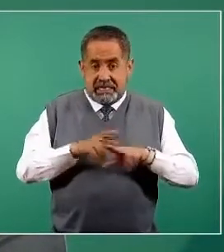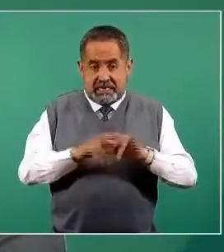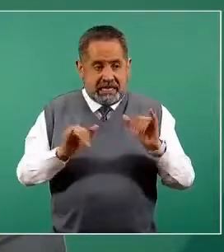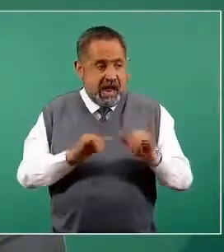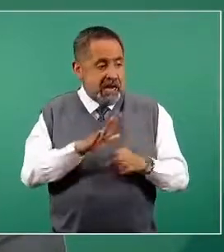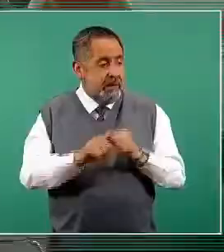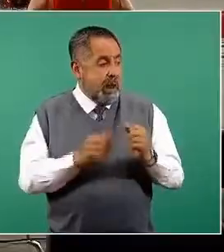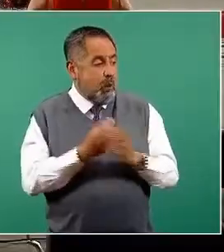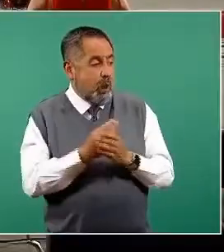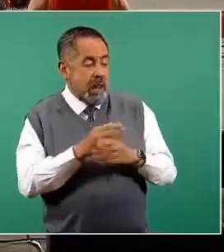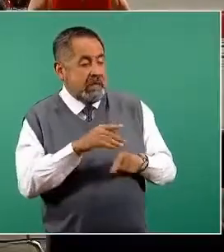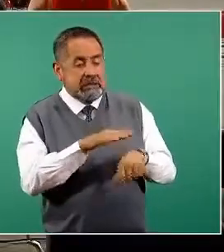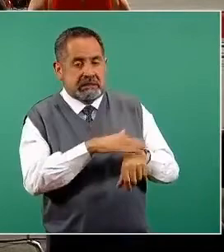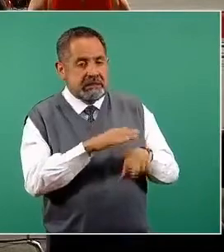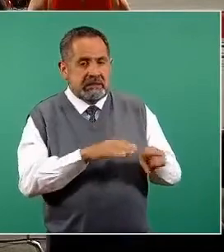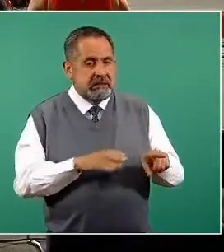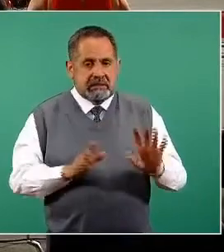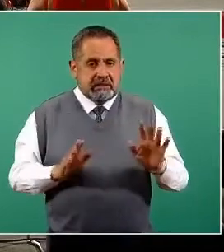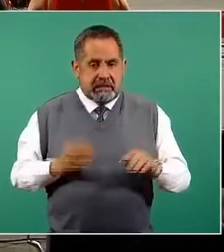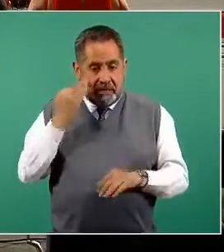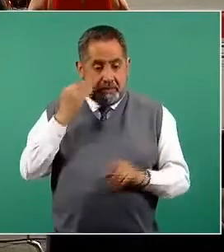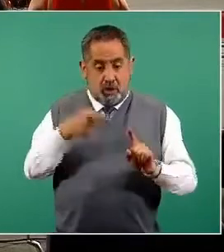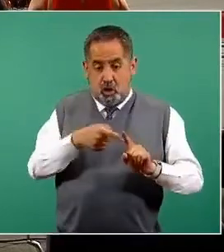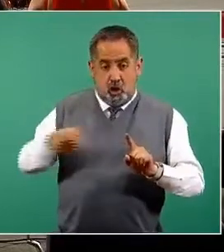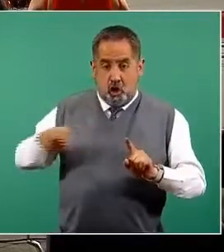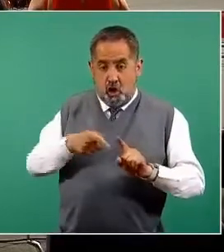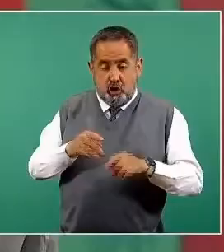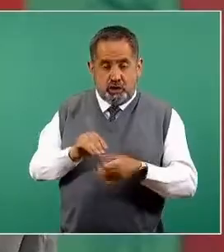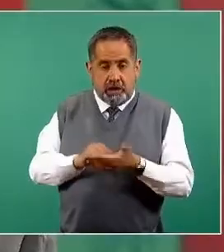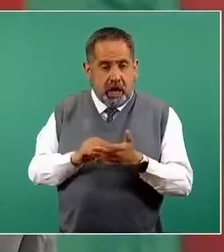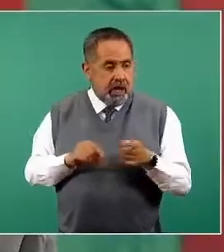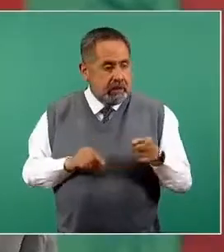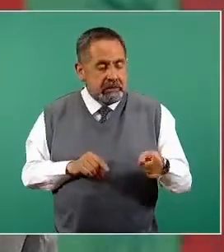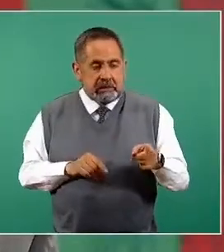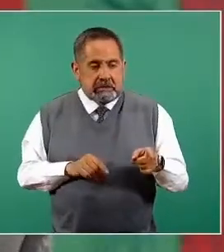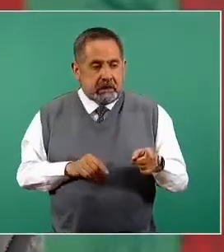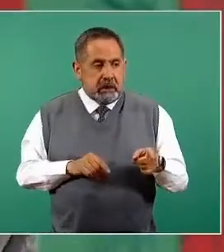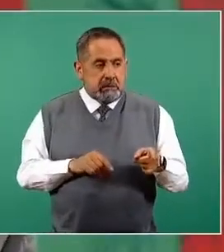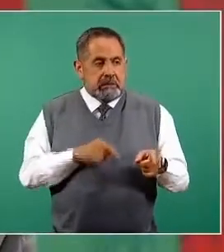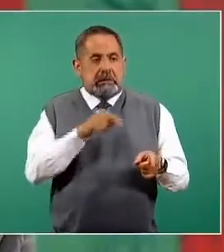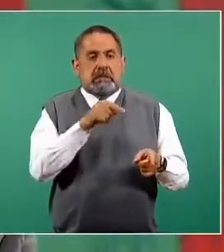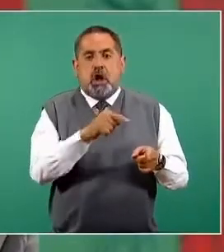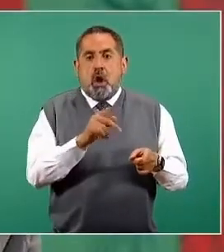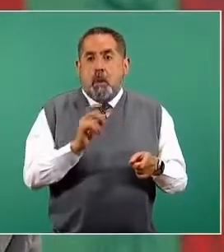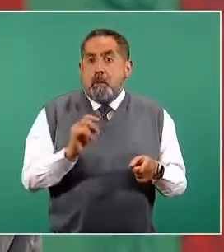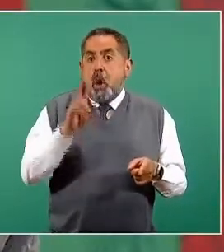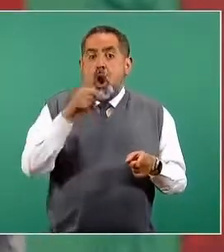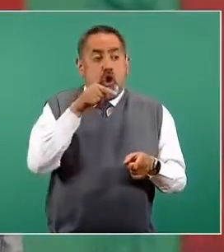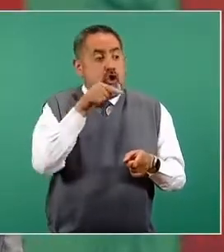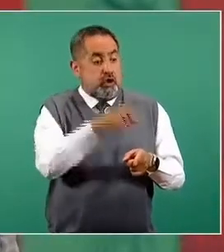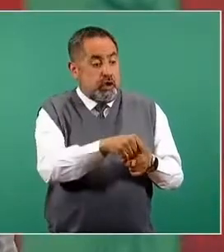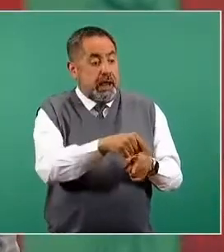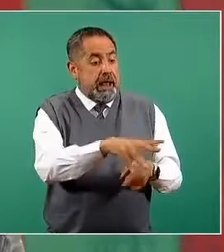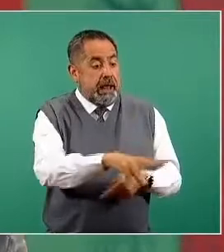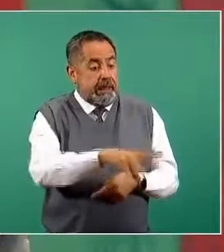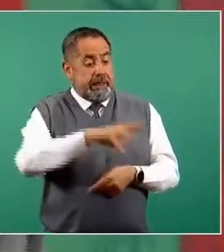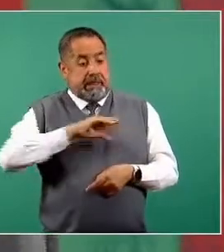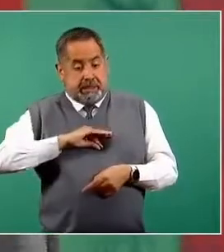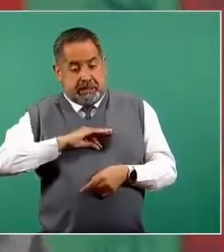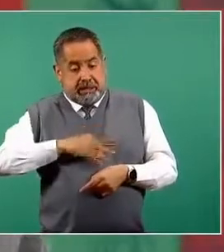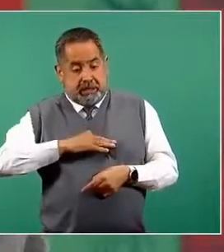en particular, en este periodo de la epidemia, tengan un papel significativo en la transmisión